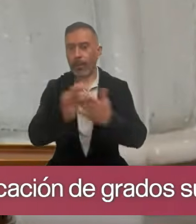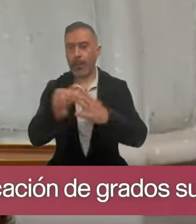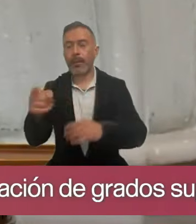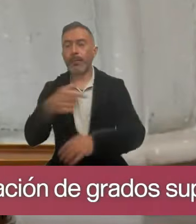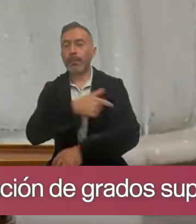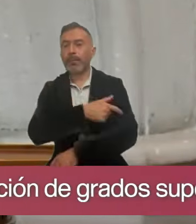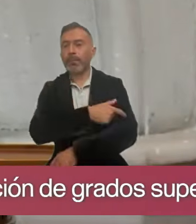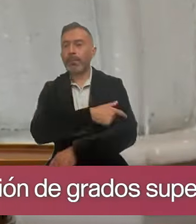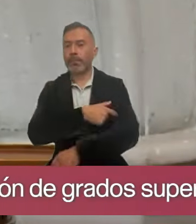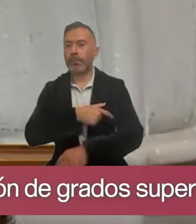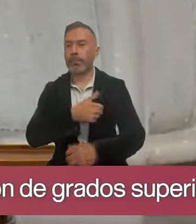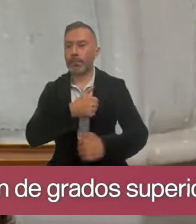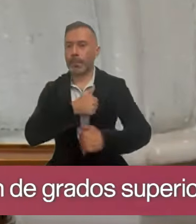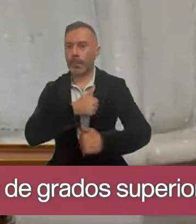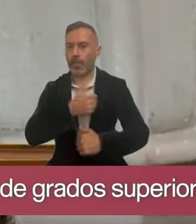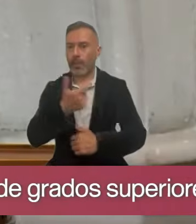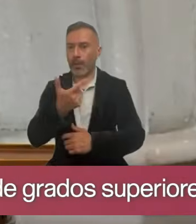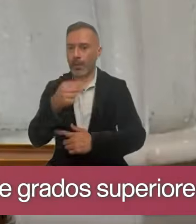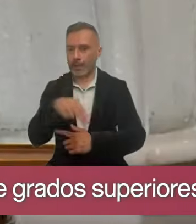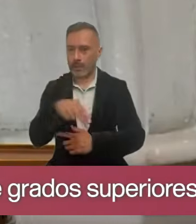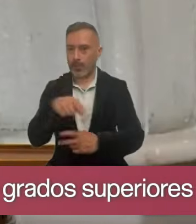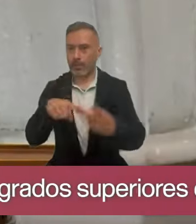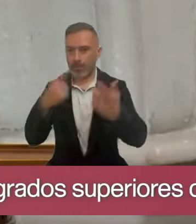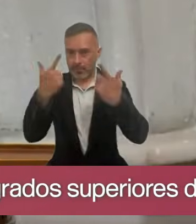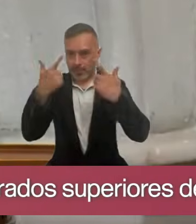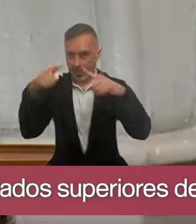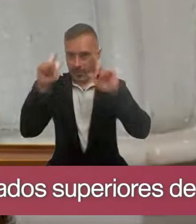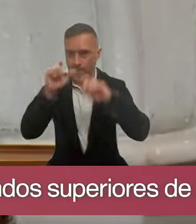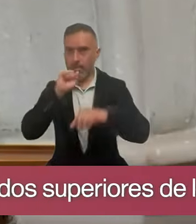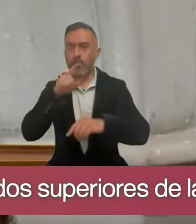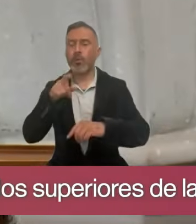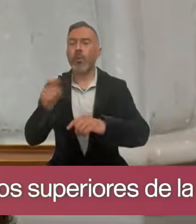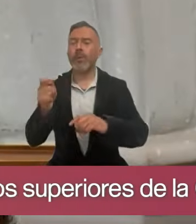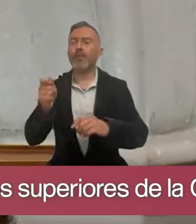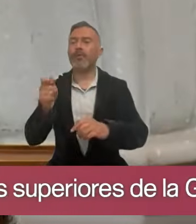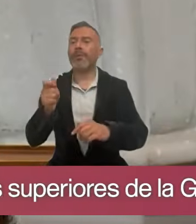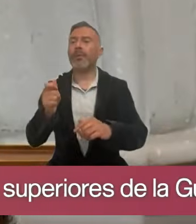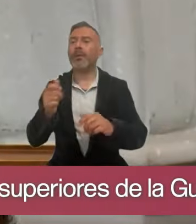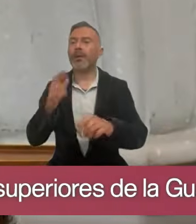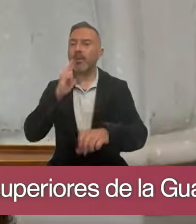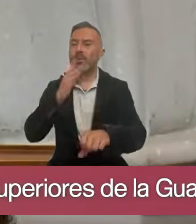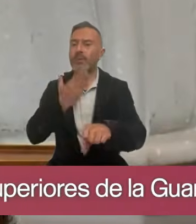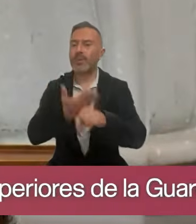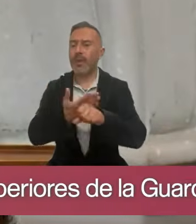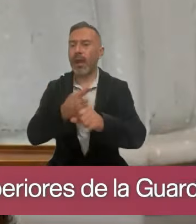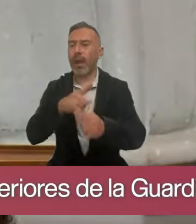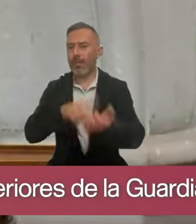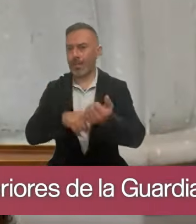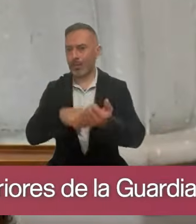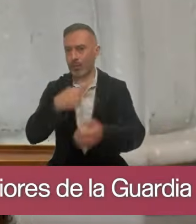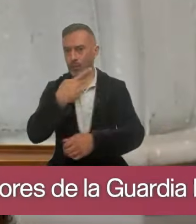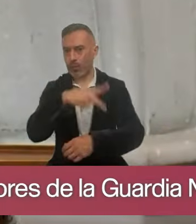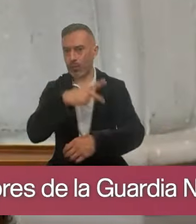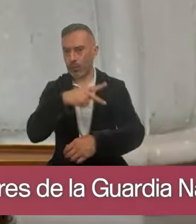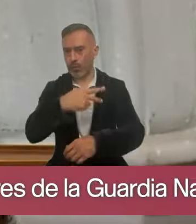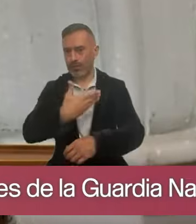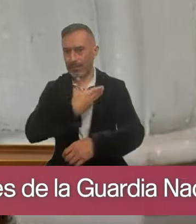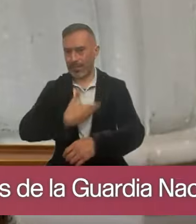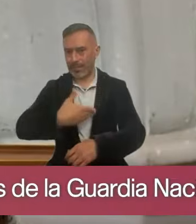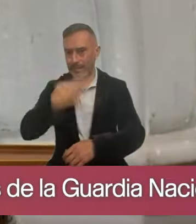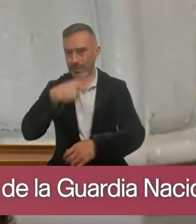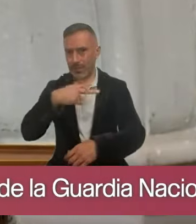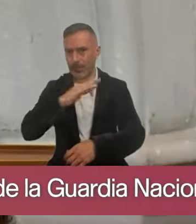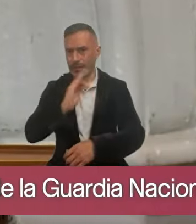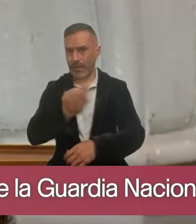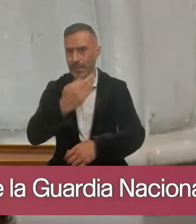y Marina, de las nombradas como secretario responsable del control interno del Ejecutivo Federal, de